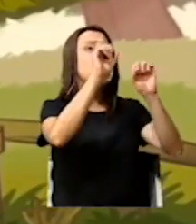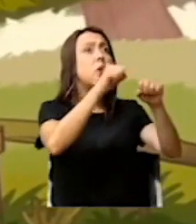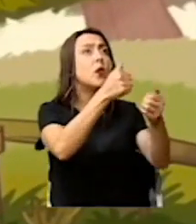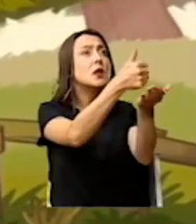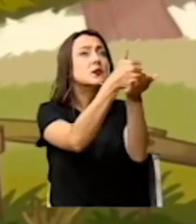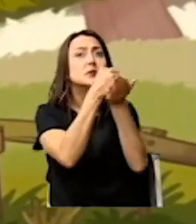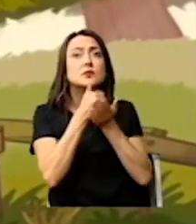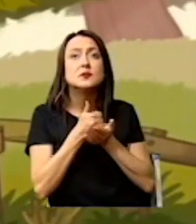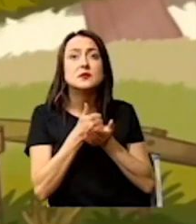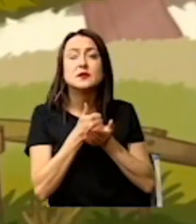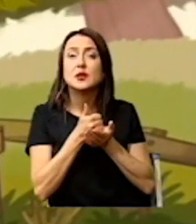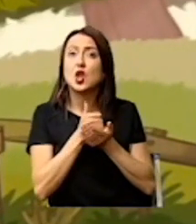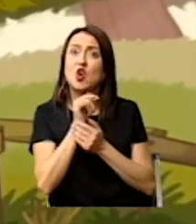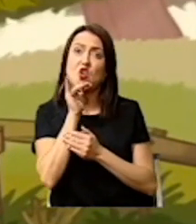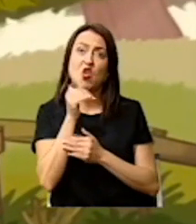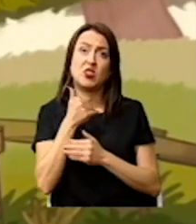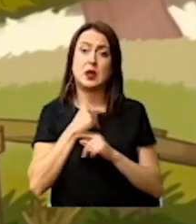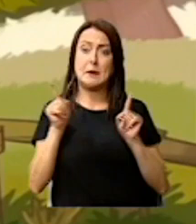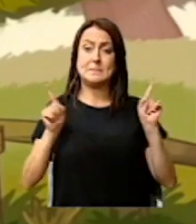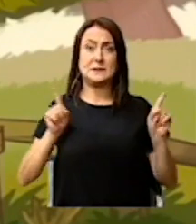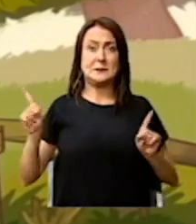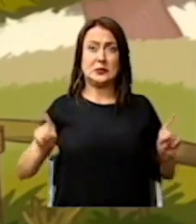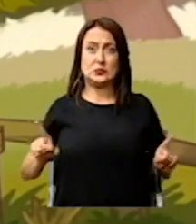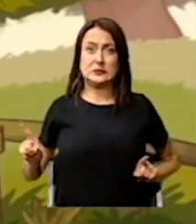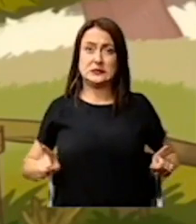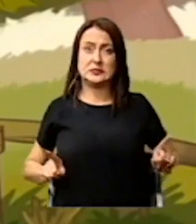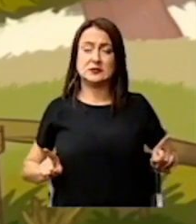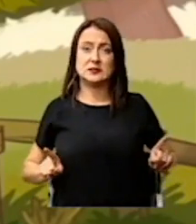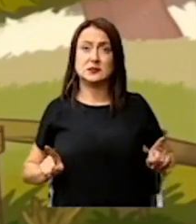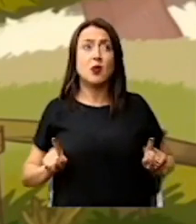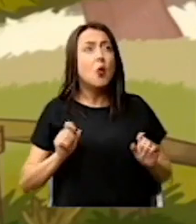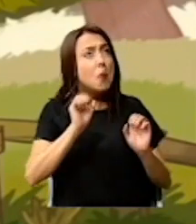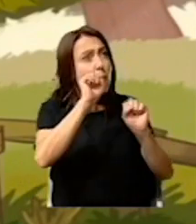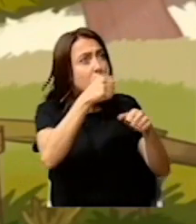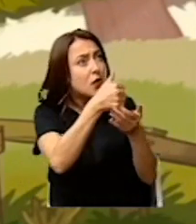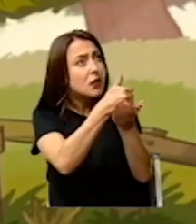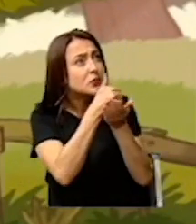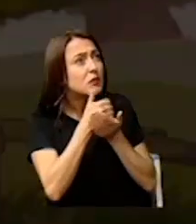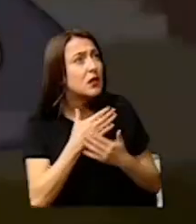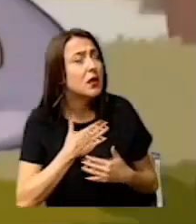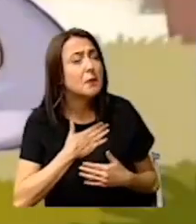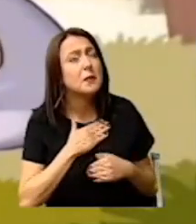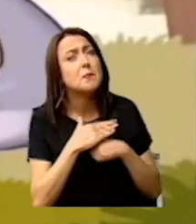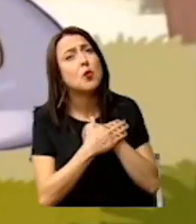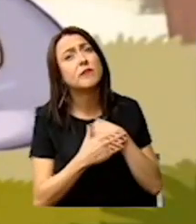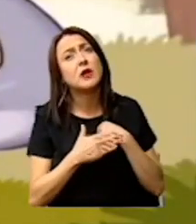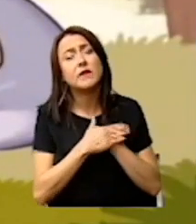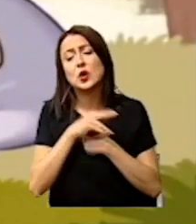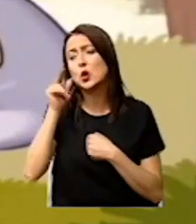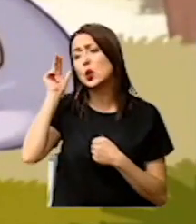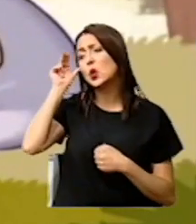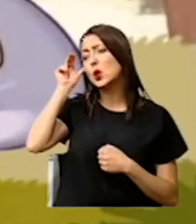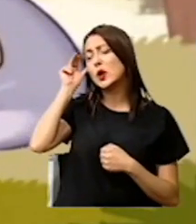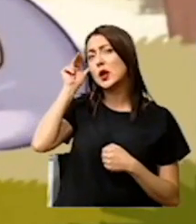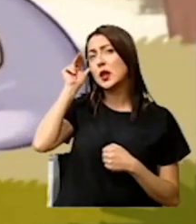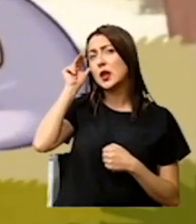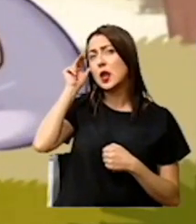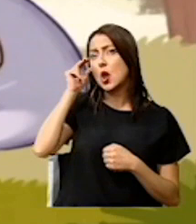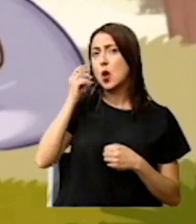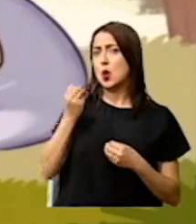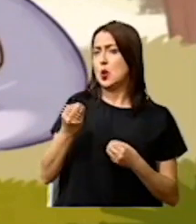mano, pues no tenía púas. ¿Puedes ayudarme, por favor? Conejo tomó